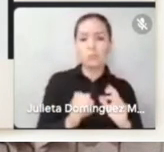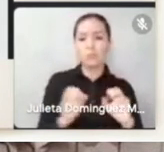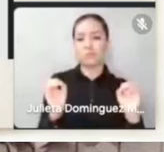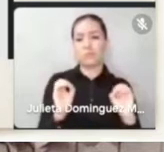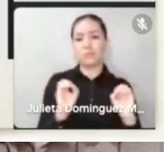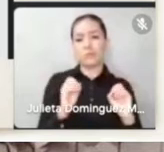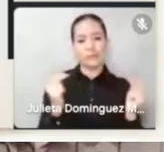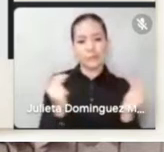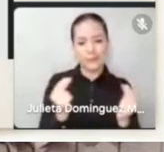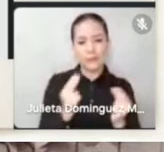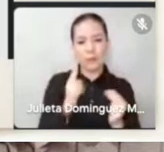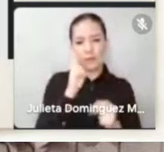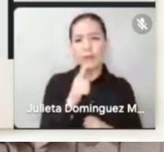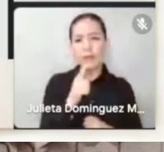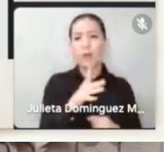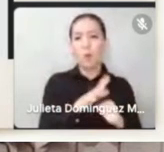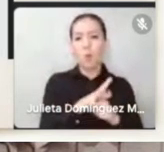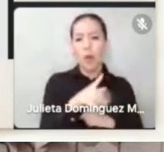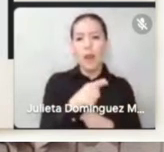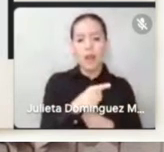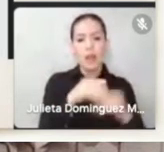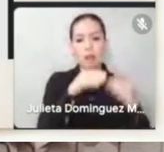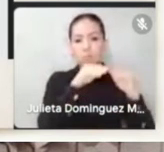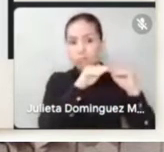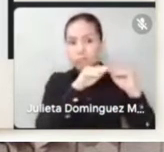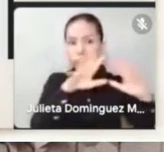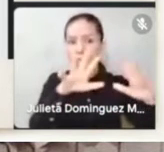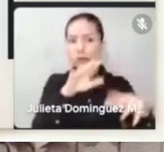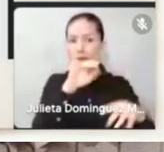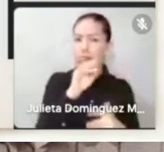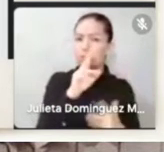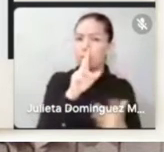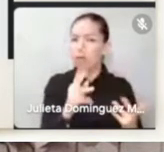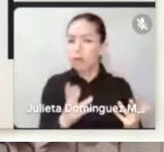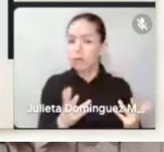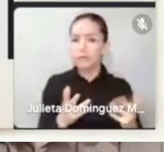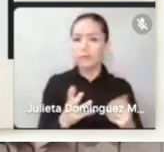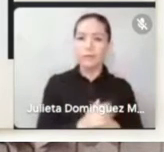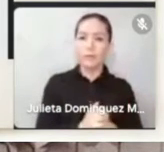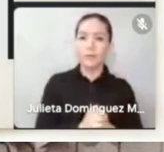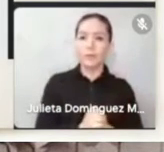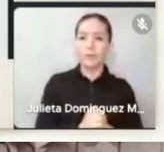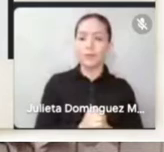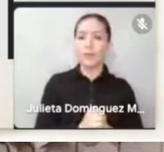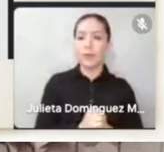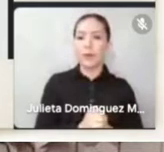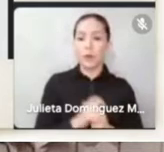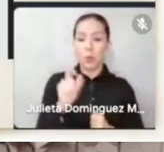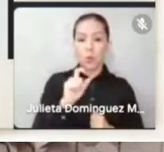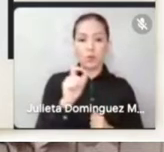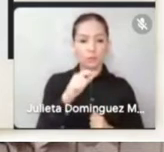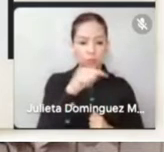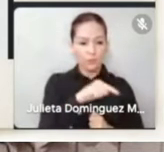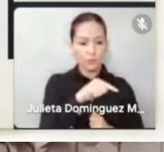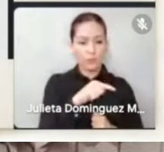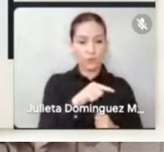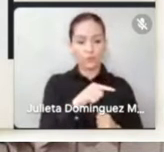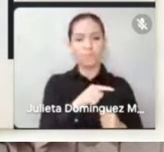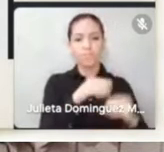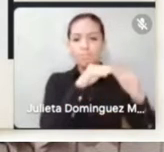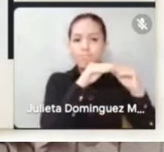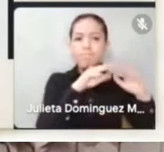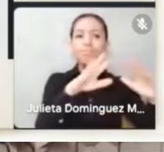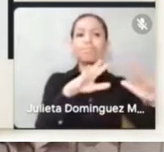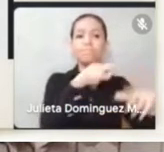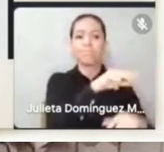cual se les incluye como supuesta propaganda. En otras palabras, el simple hecho de emplear cuestiones sociales en la